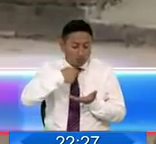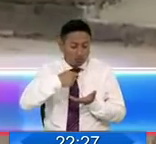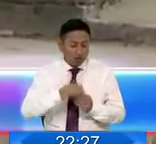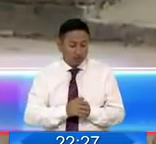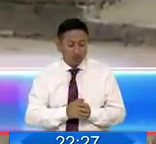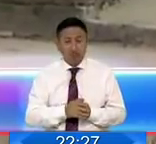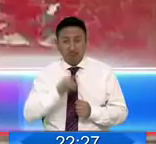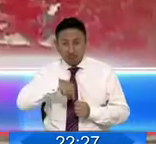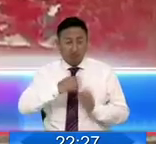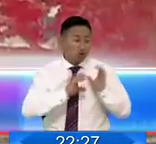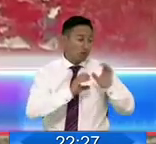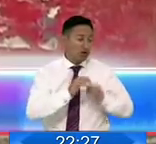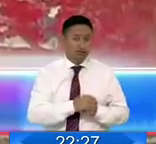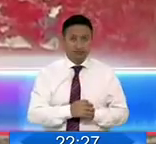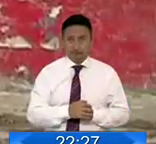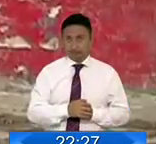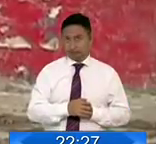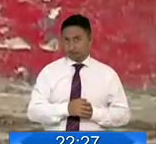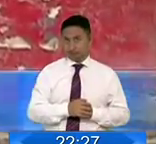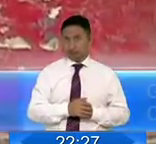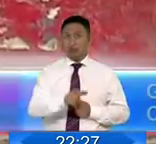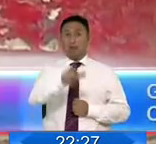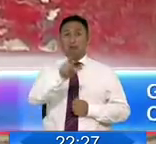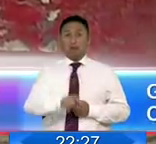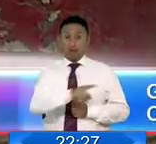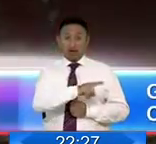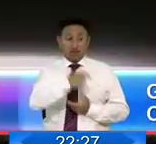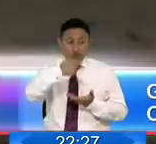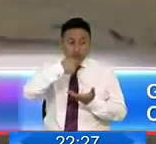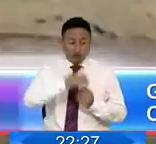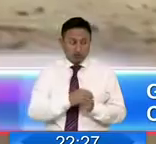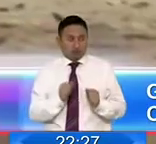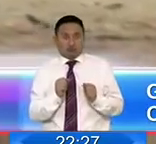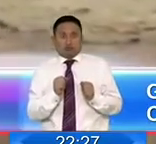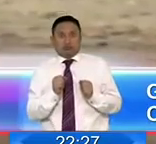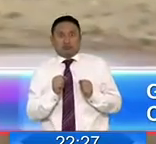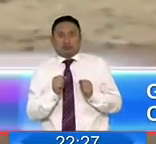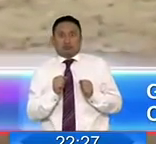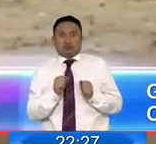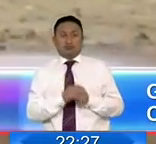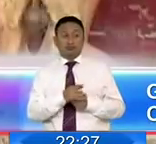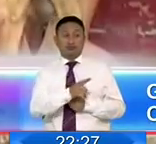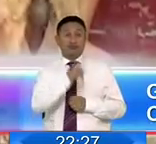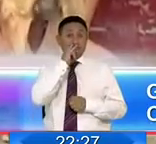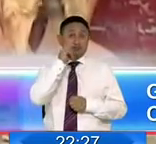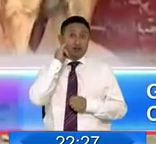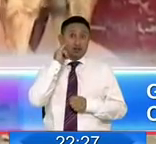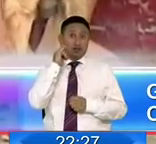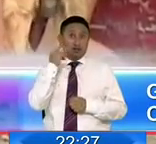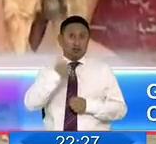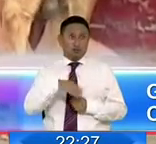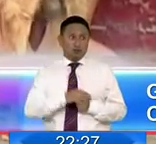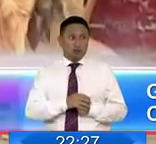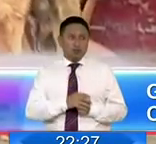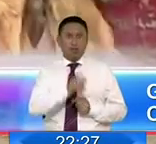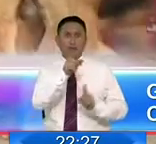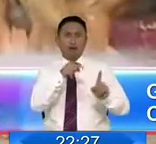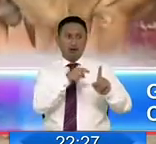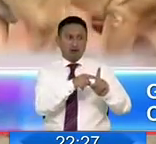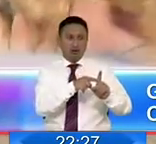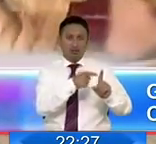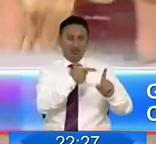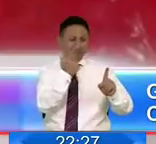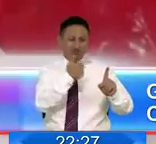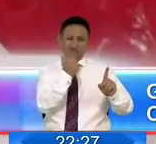comiendo, conversando. Quienes degustaban del asado quedaron sorprendidos, entre ellos niños, que habían visto cómo al invitado le quitaron la